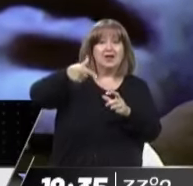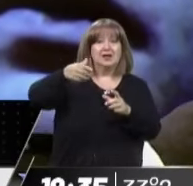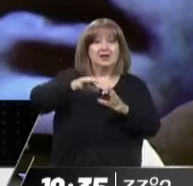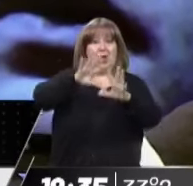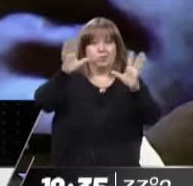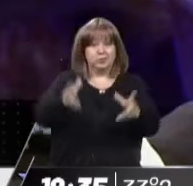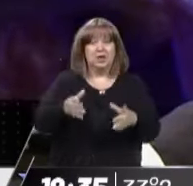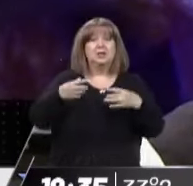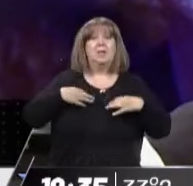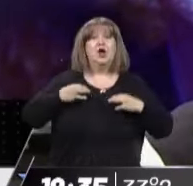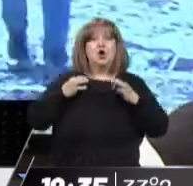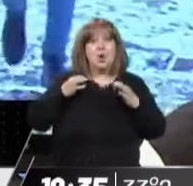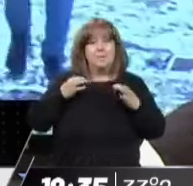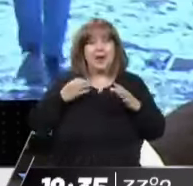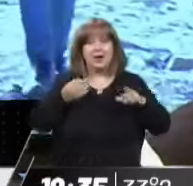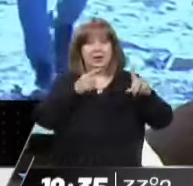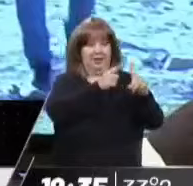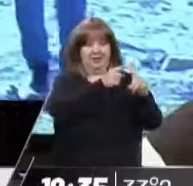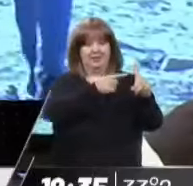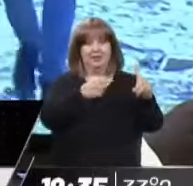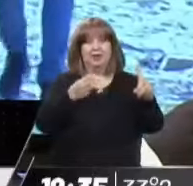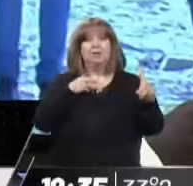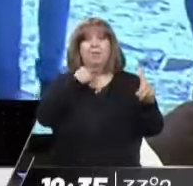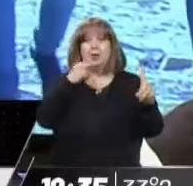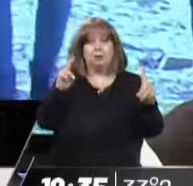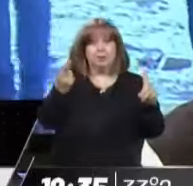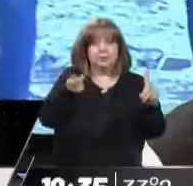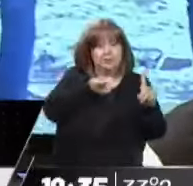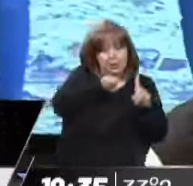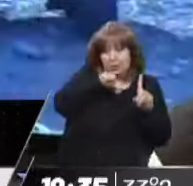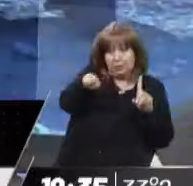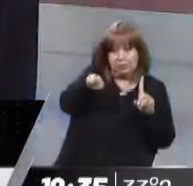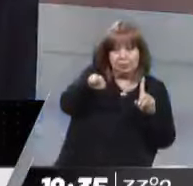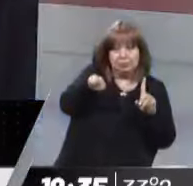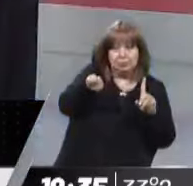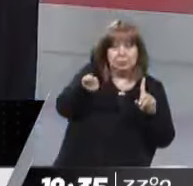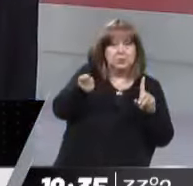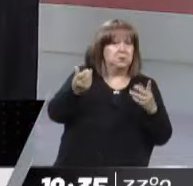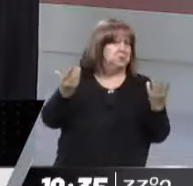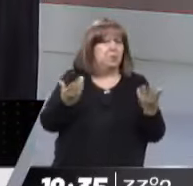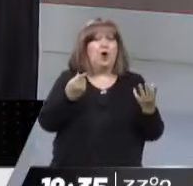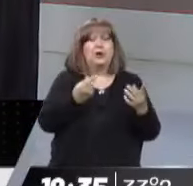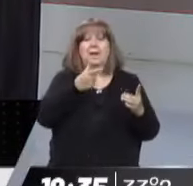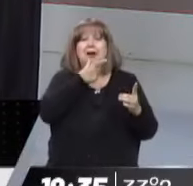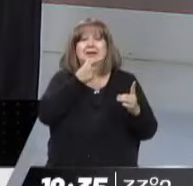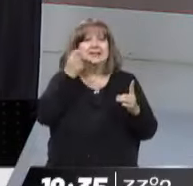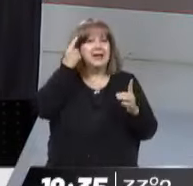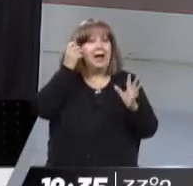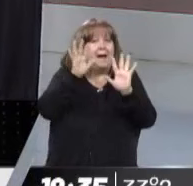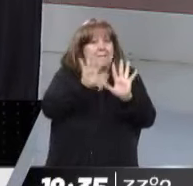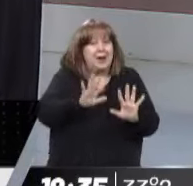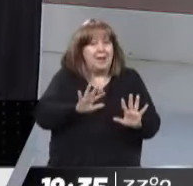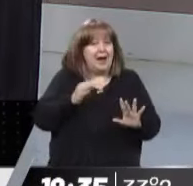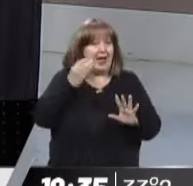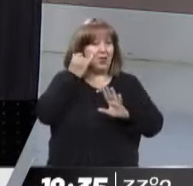ropa. Eso también a ustedes les genera... Obvio, la claro, de lo que Luciano puede estar diciendo. ¿Les había comentado antes de que él se iba a encontrar con